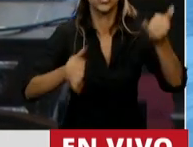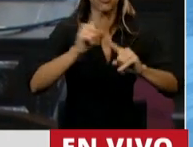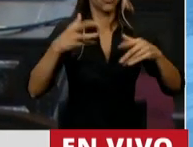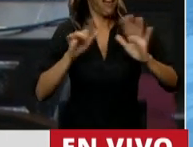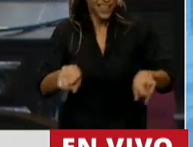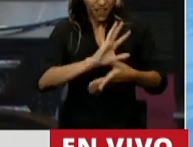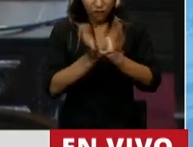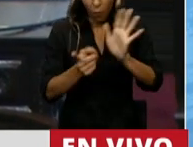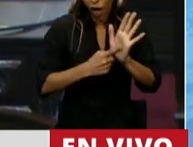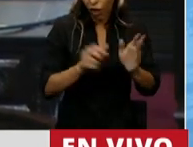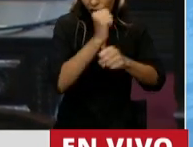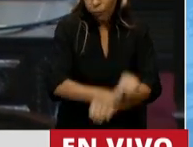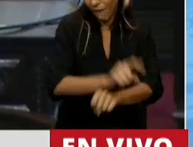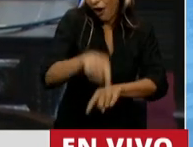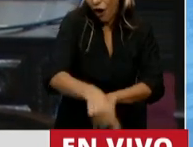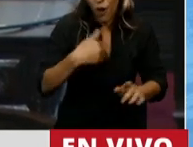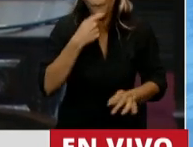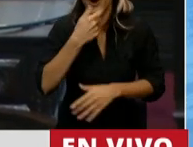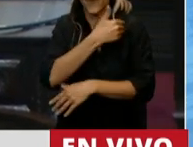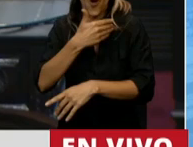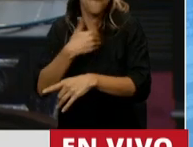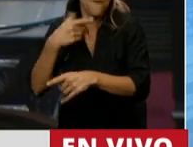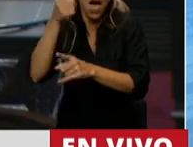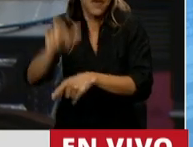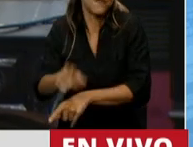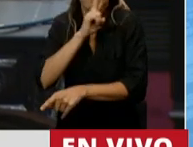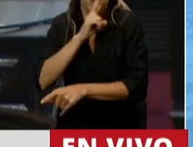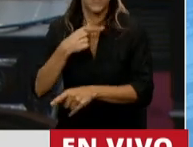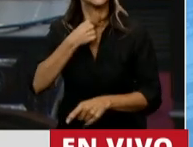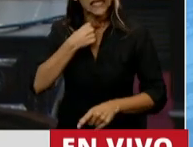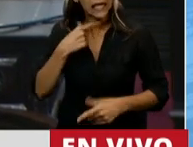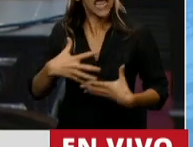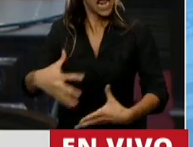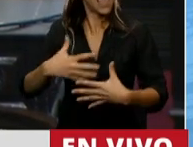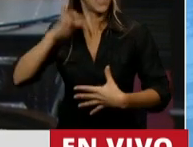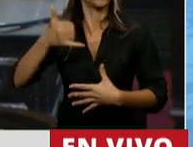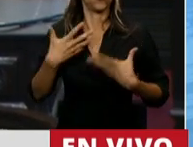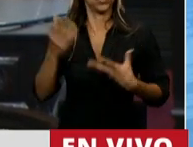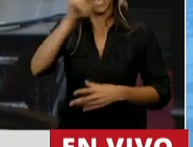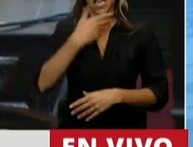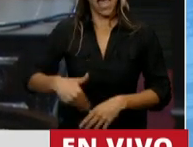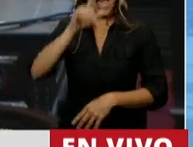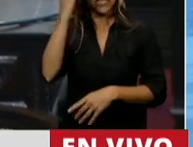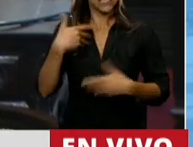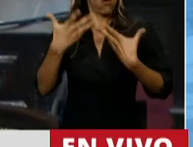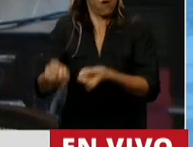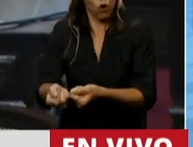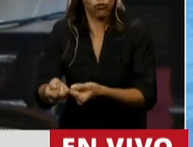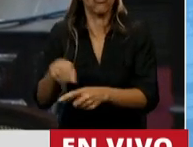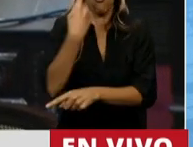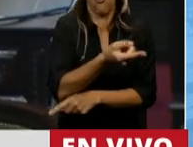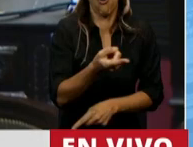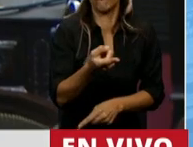vigente. Hoy una mujer que decide ser madre es asistida por el Estado y por la salud pública. En cambio, la que decide no serlo es